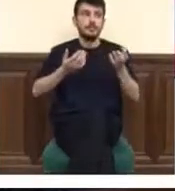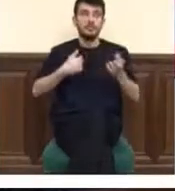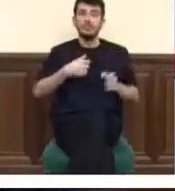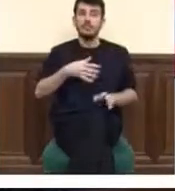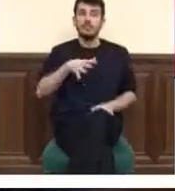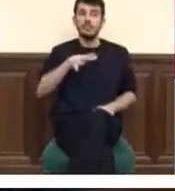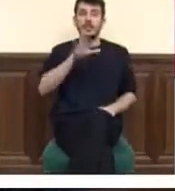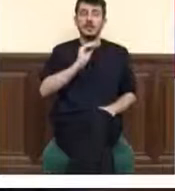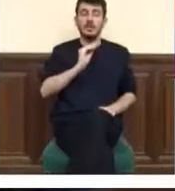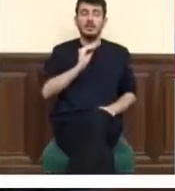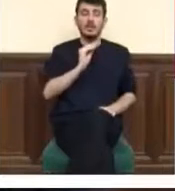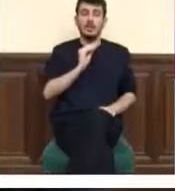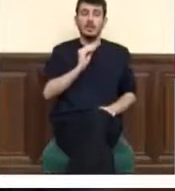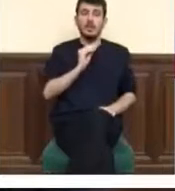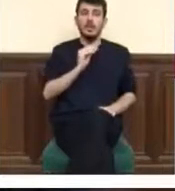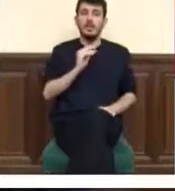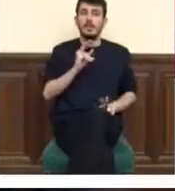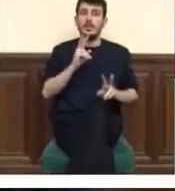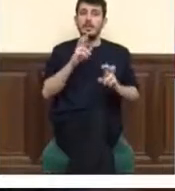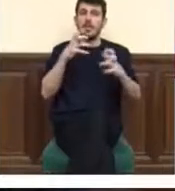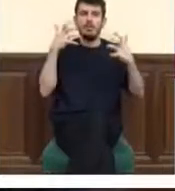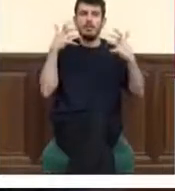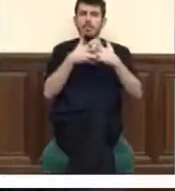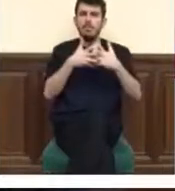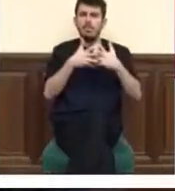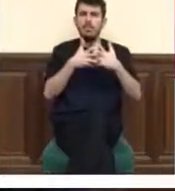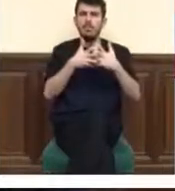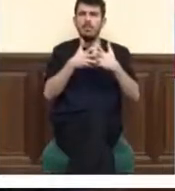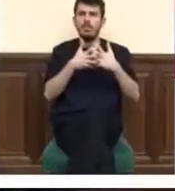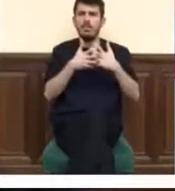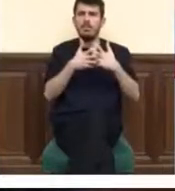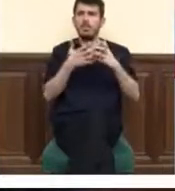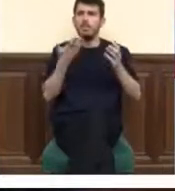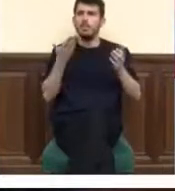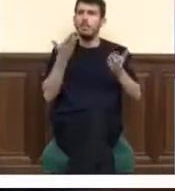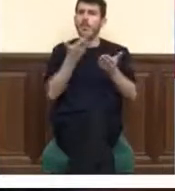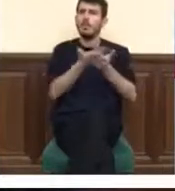no he entendido muy bien qué entra en colisión esta propuesta